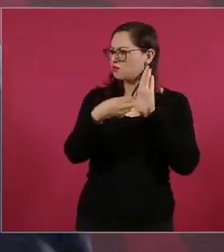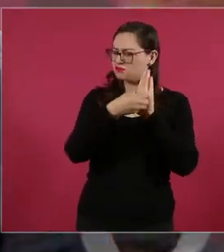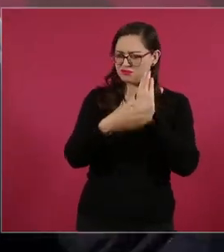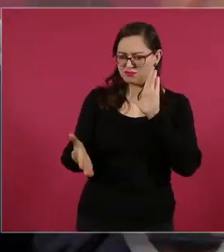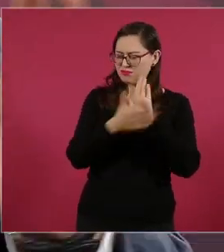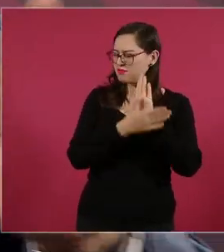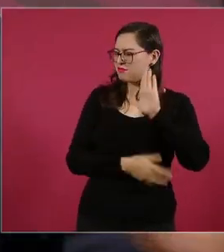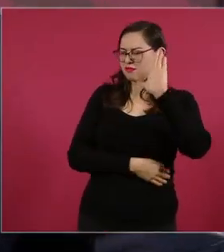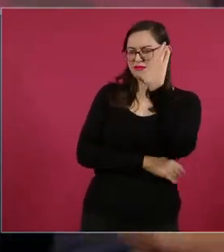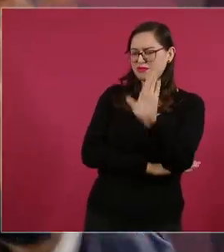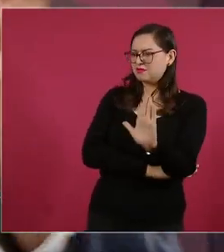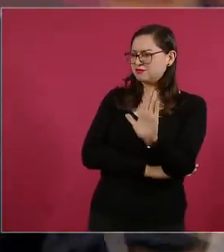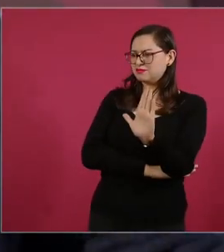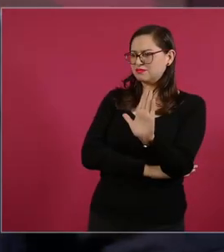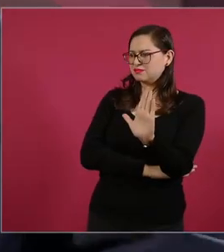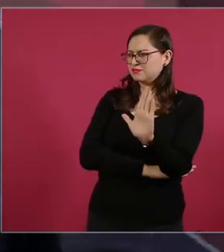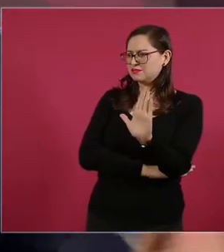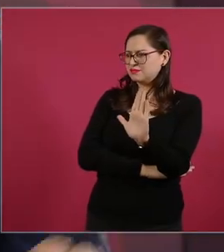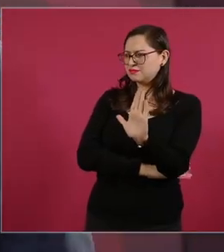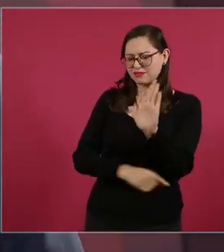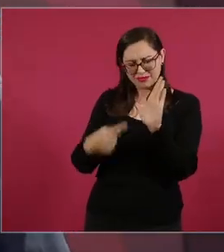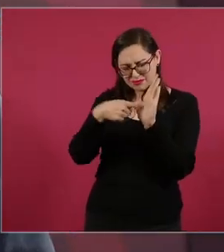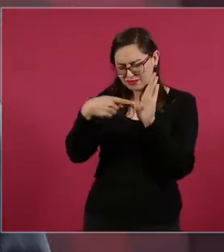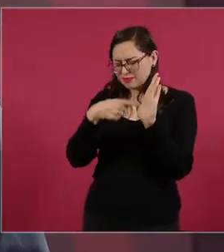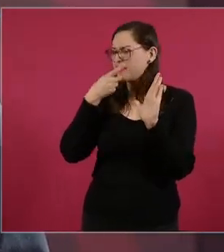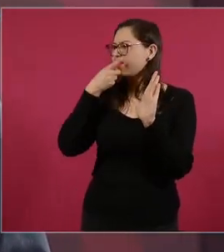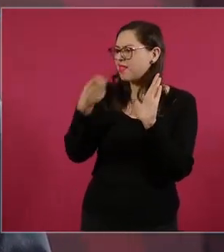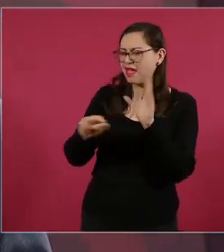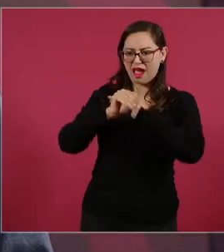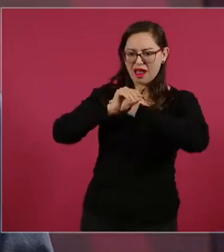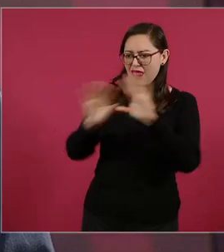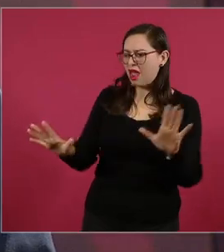Así, literal.